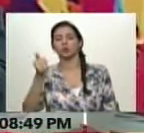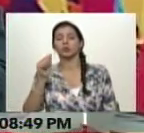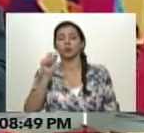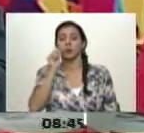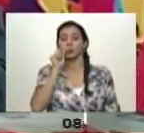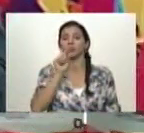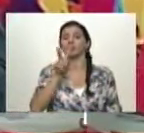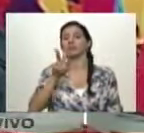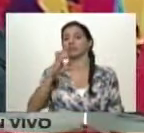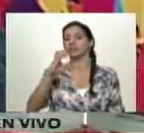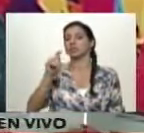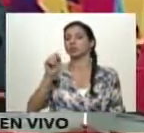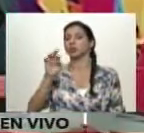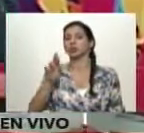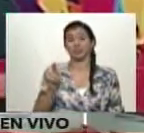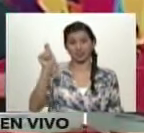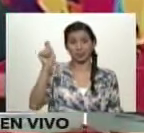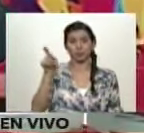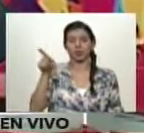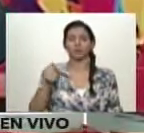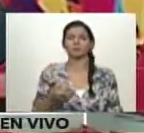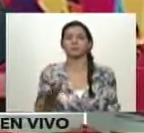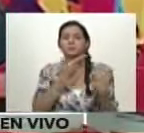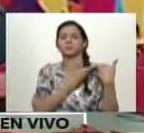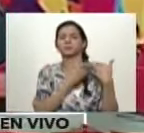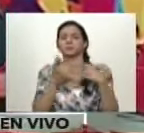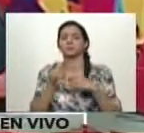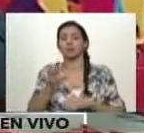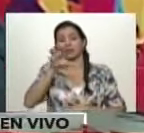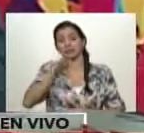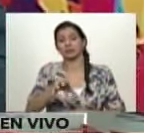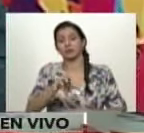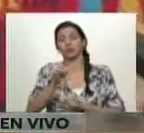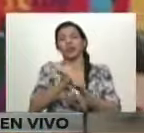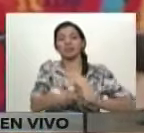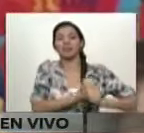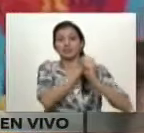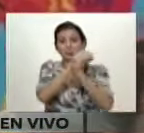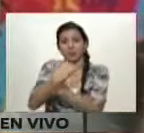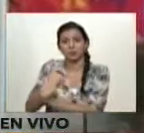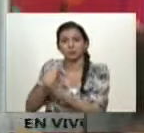Víctor Clark, diputado responsable del Estado Delta Amacuro.